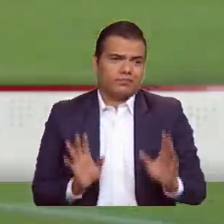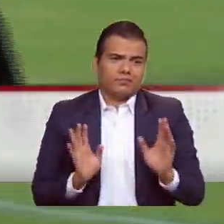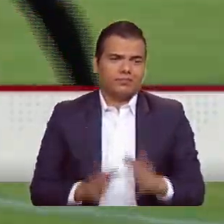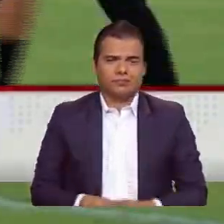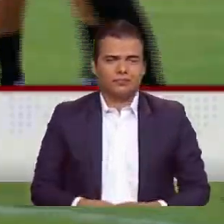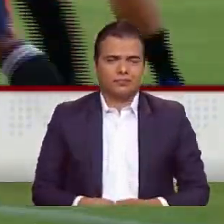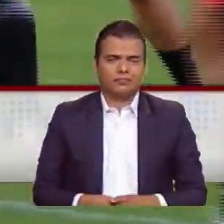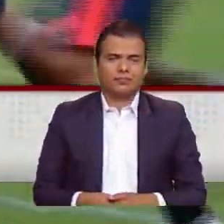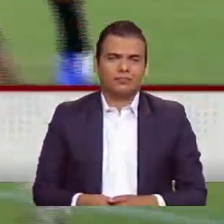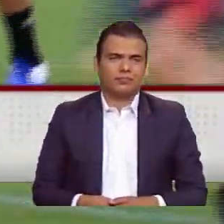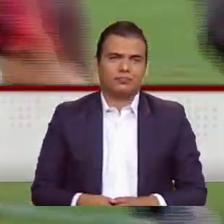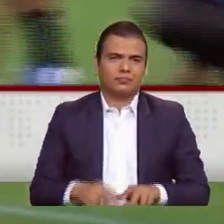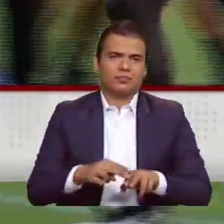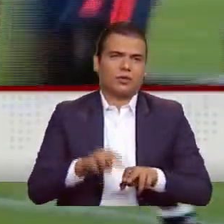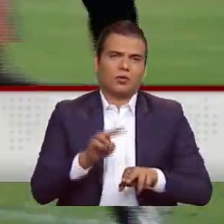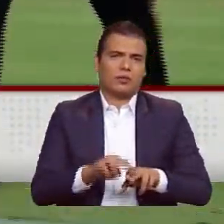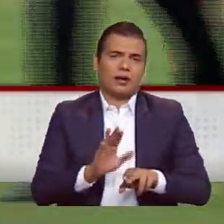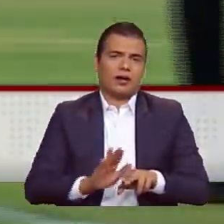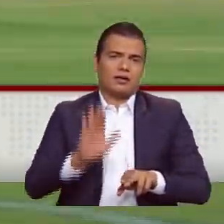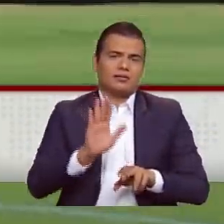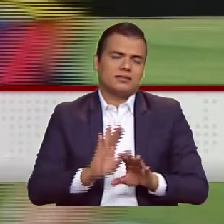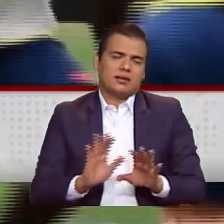controlar. Es lo que es.